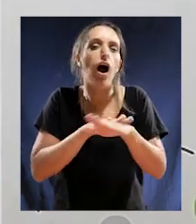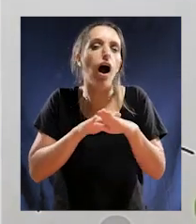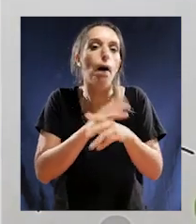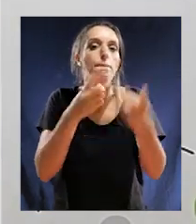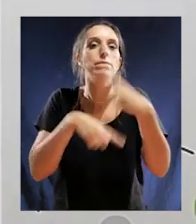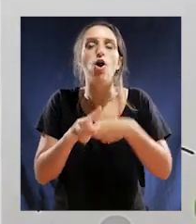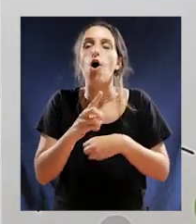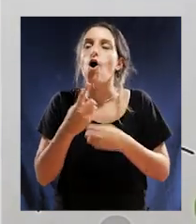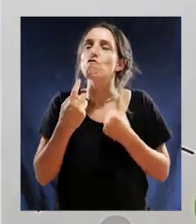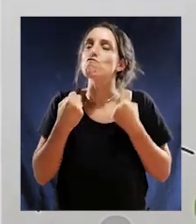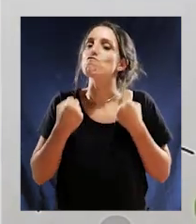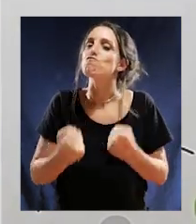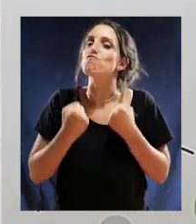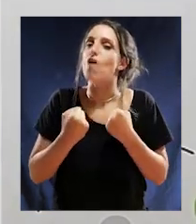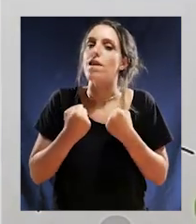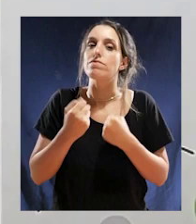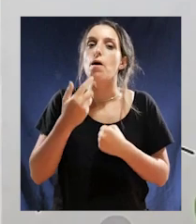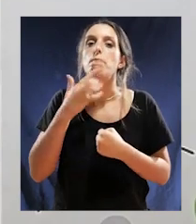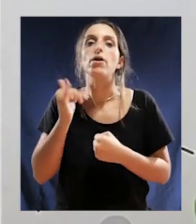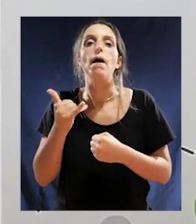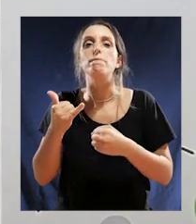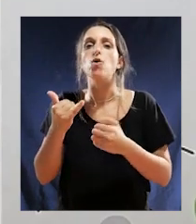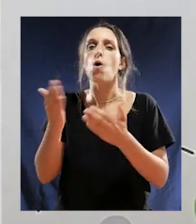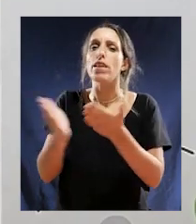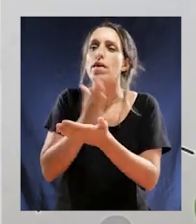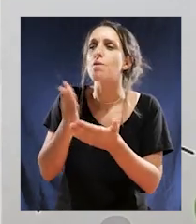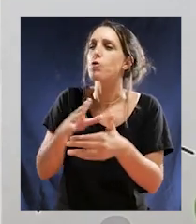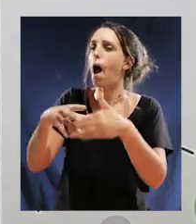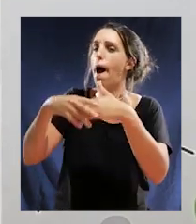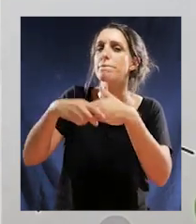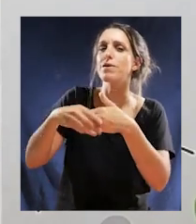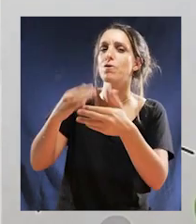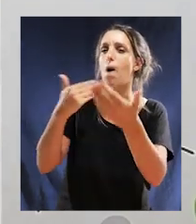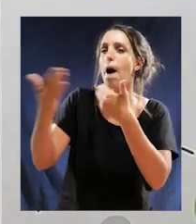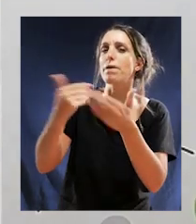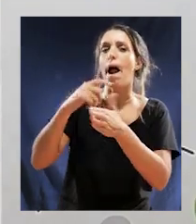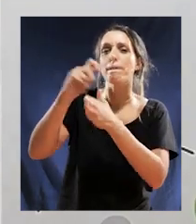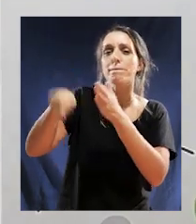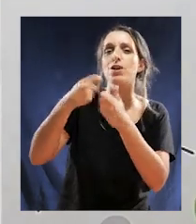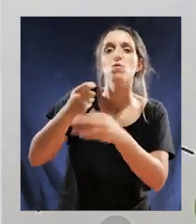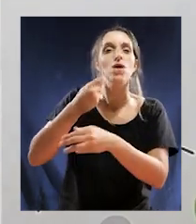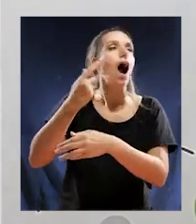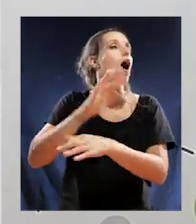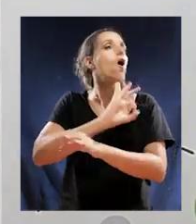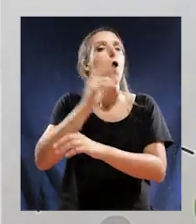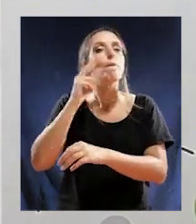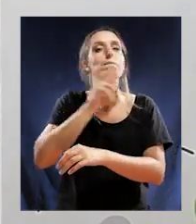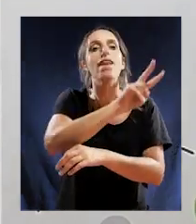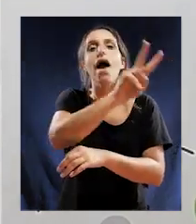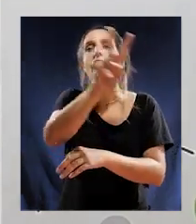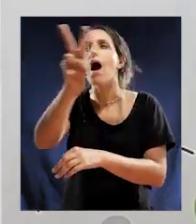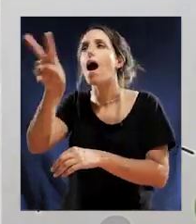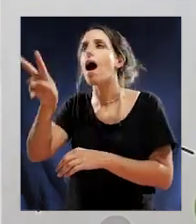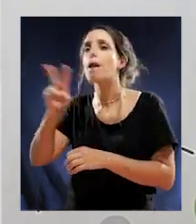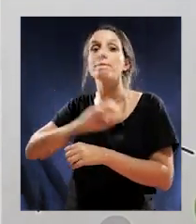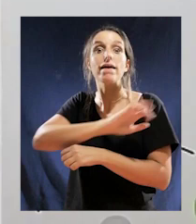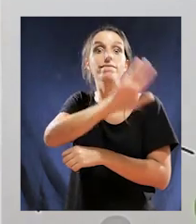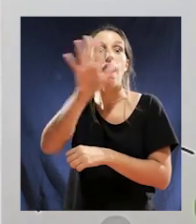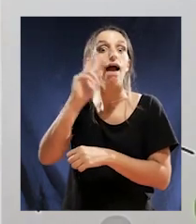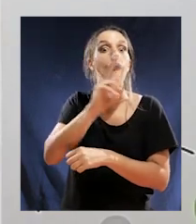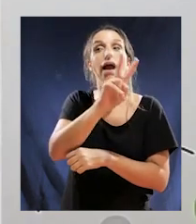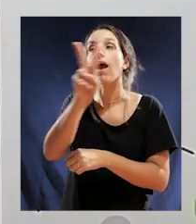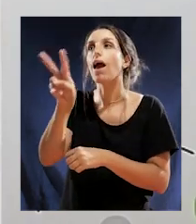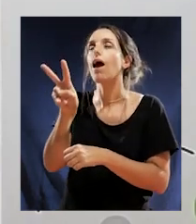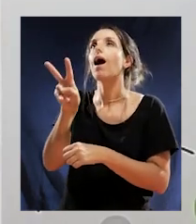libro una conversación con un amigo un paisaje una canción una película pequeñas cosas que